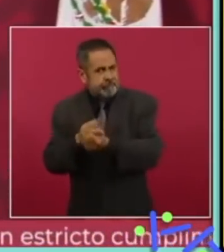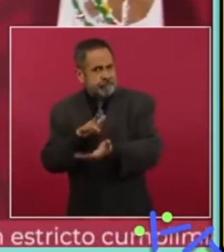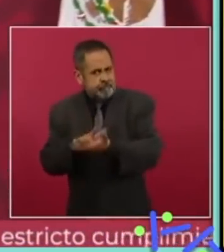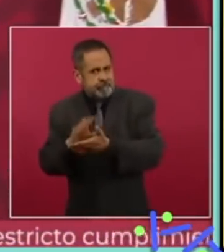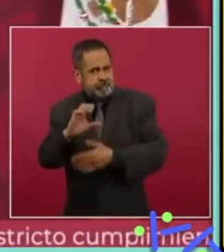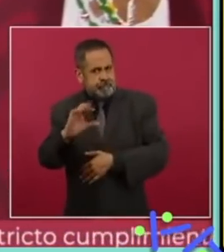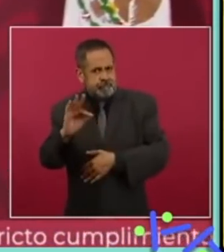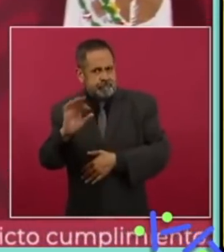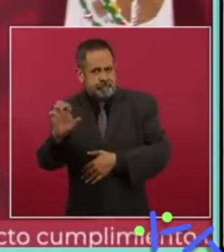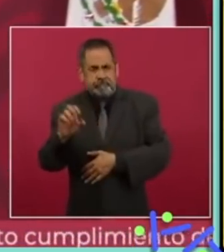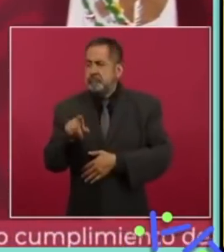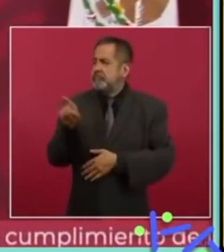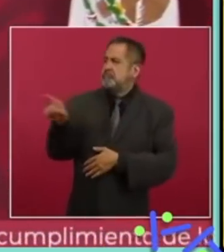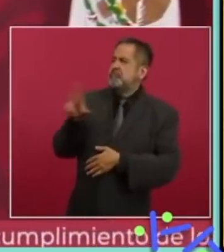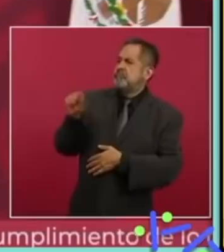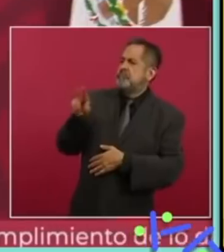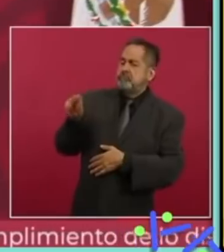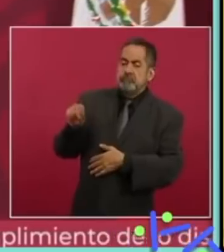de Electricidad.